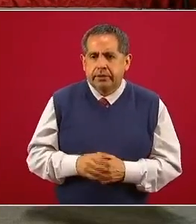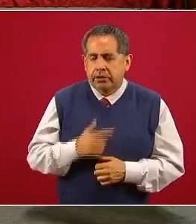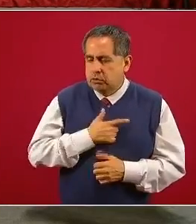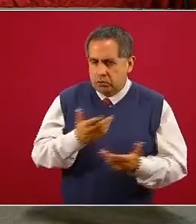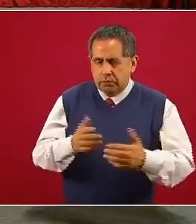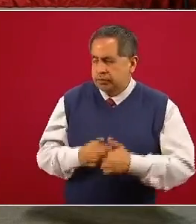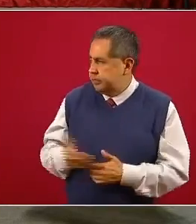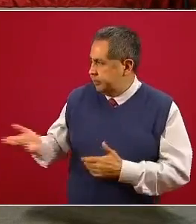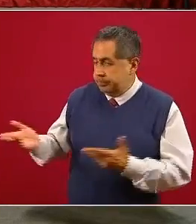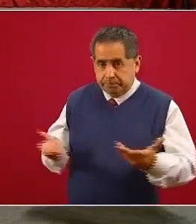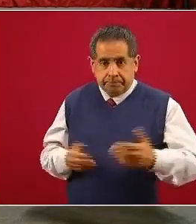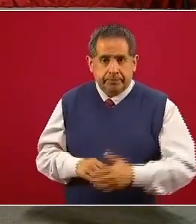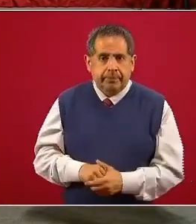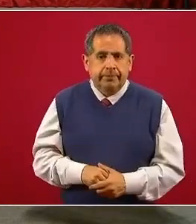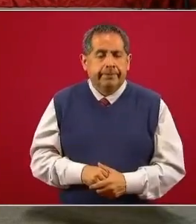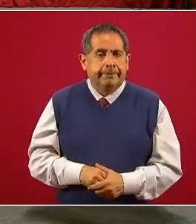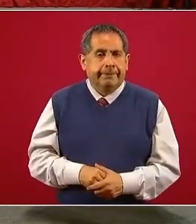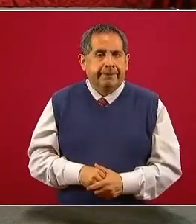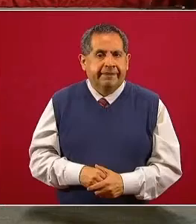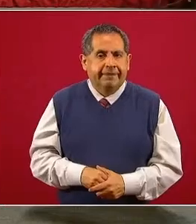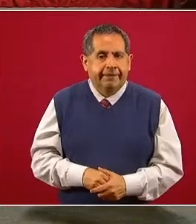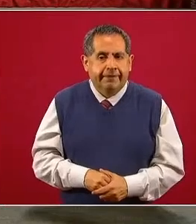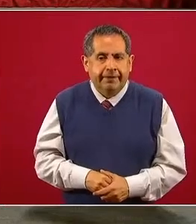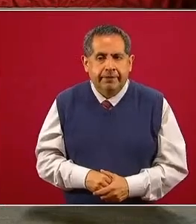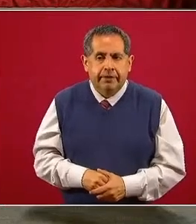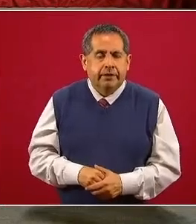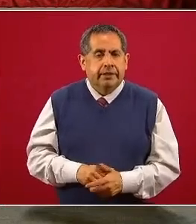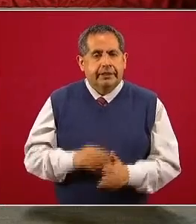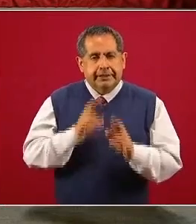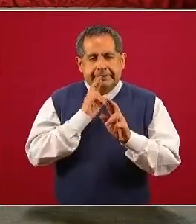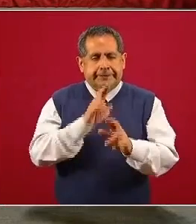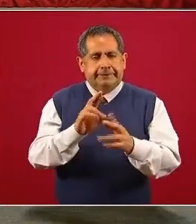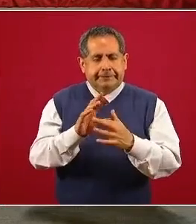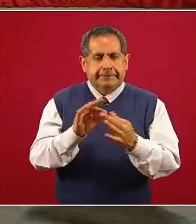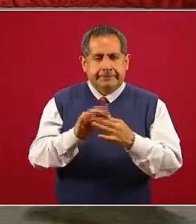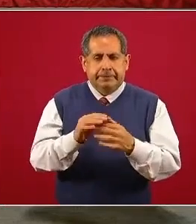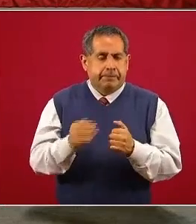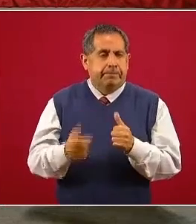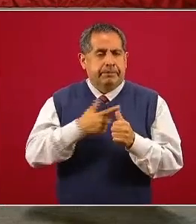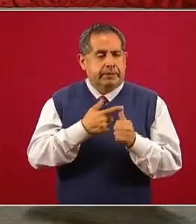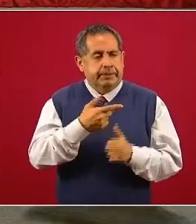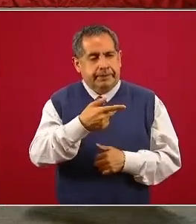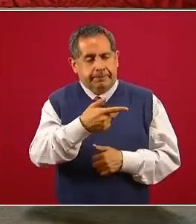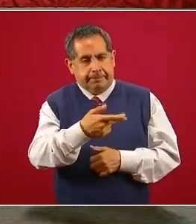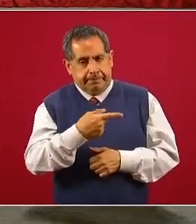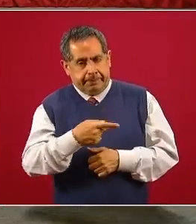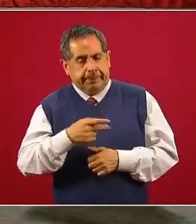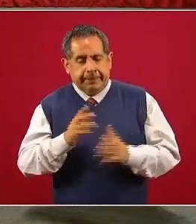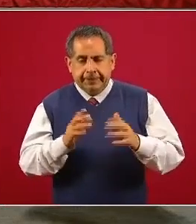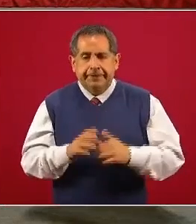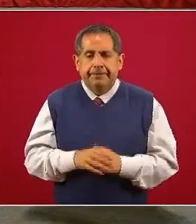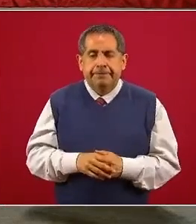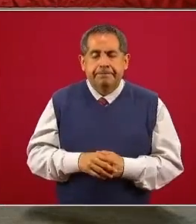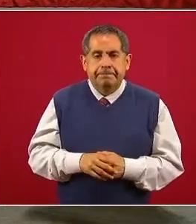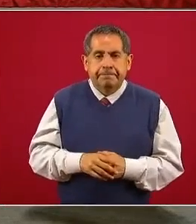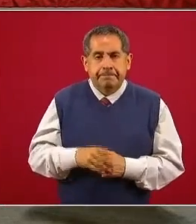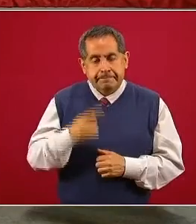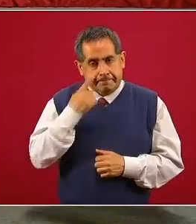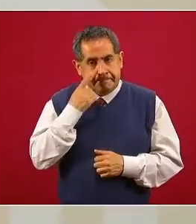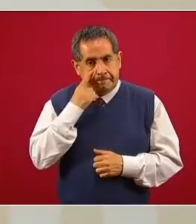gusto. Doctora, por favor. Bien, le voy a contestar lo primero que me preguntó.